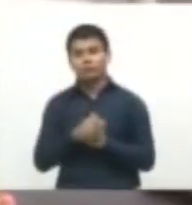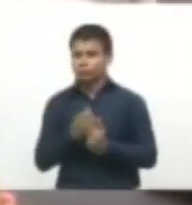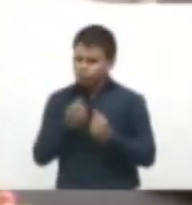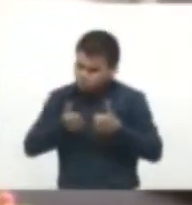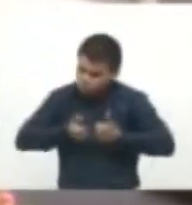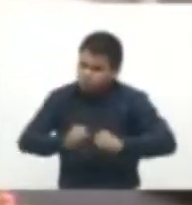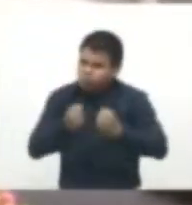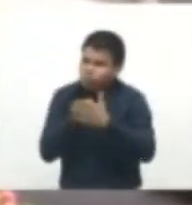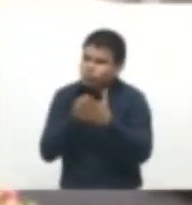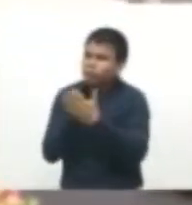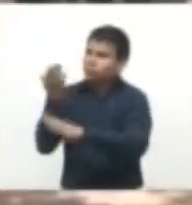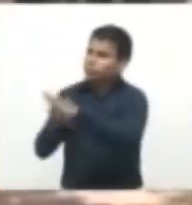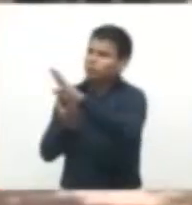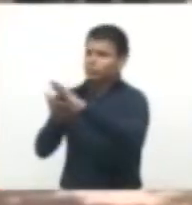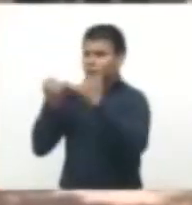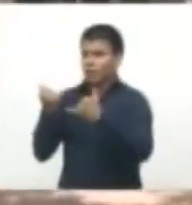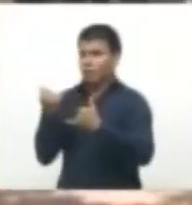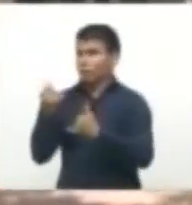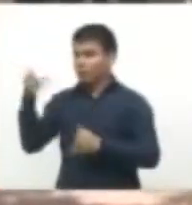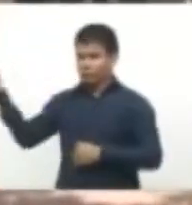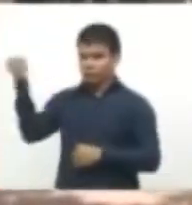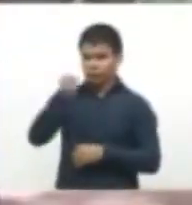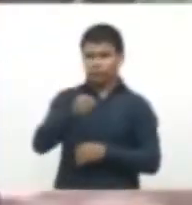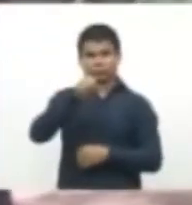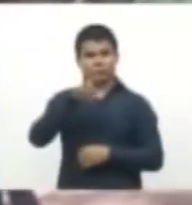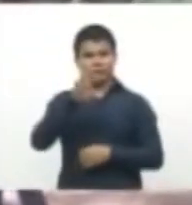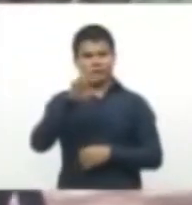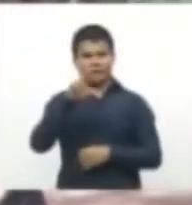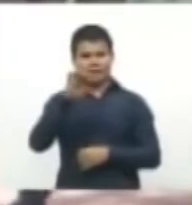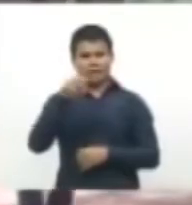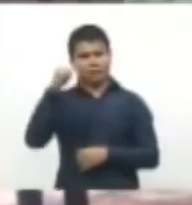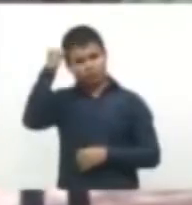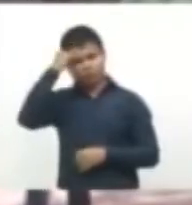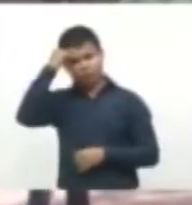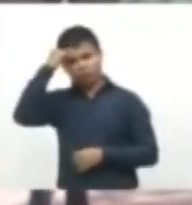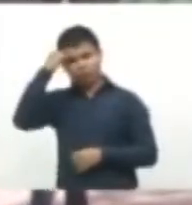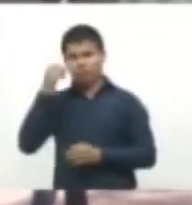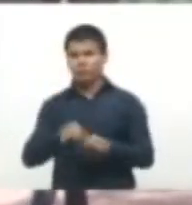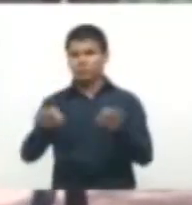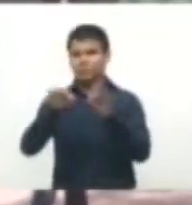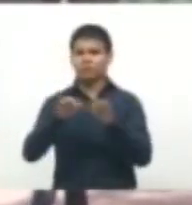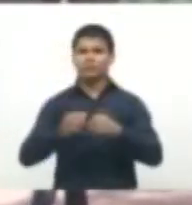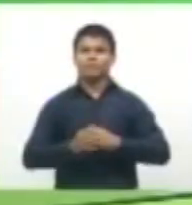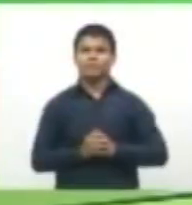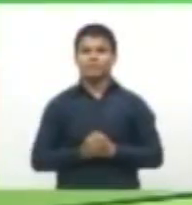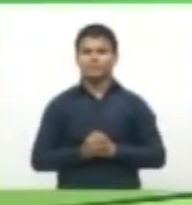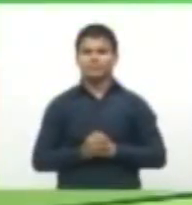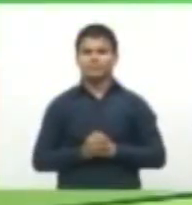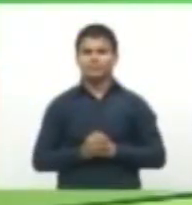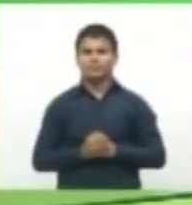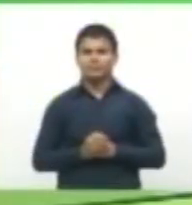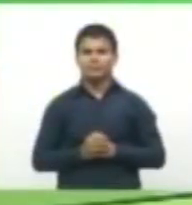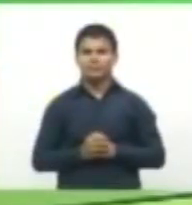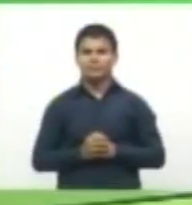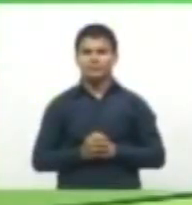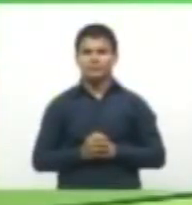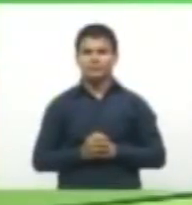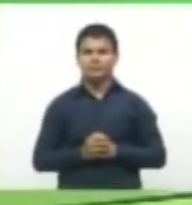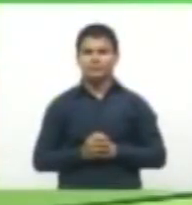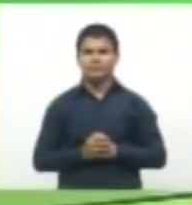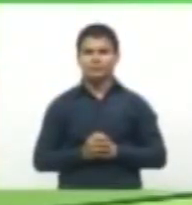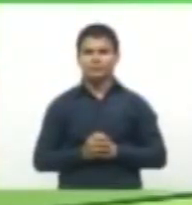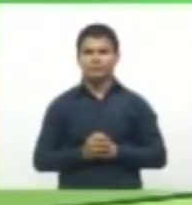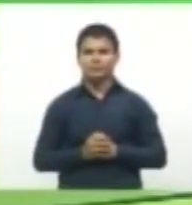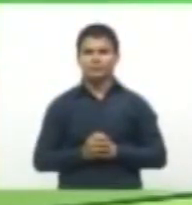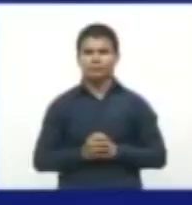UES es el nombramiento de etnoeducadores, proceso que debe cumplir la gobernación de Córdoba. Y hasta un mensaje más para ustedes: